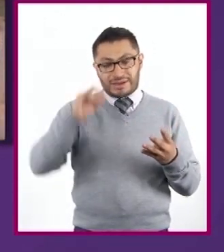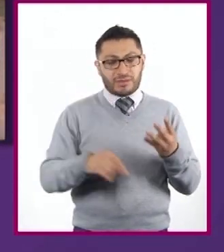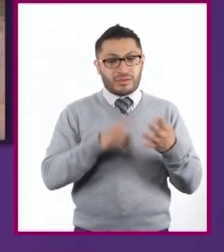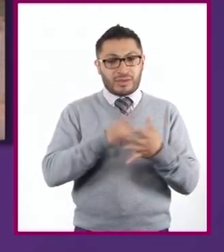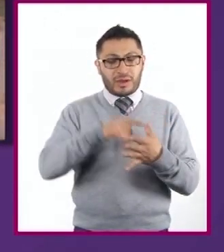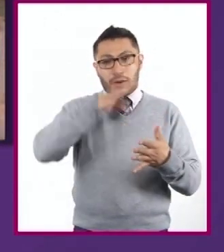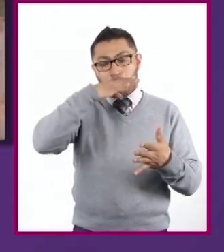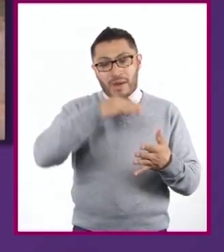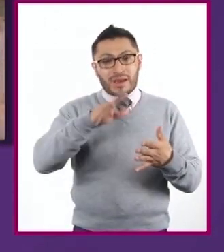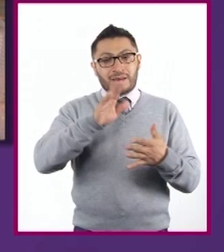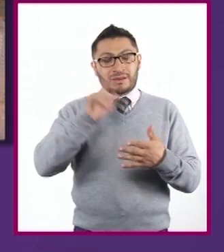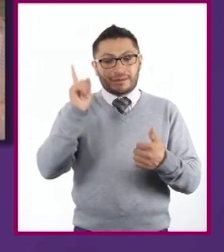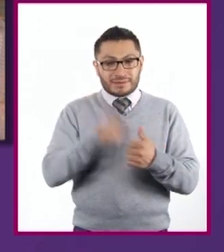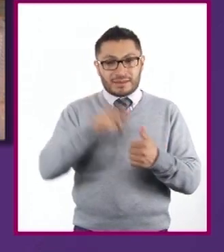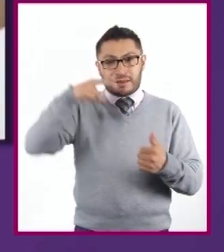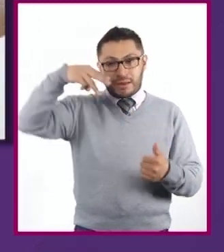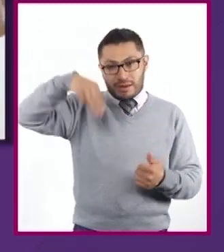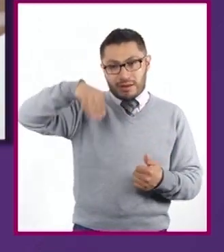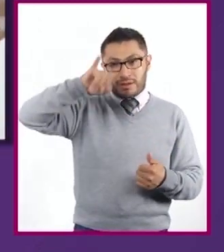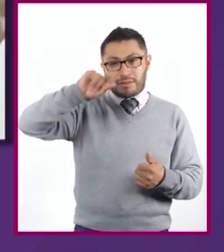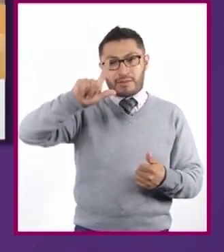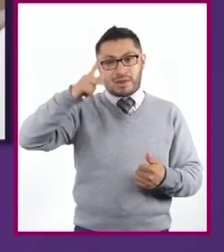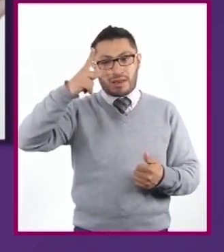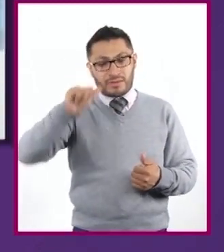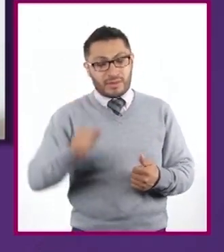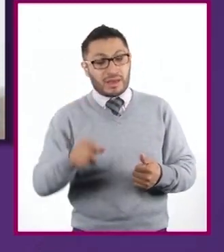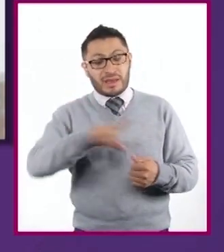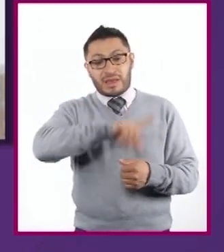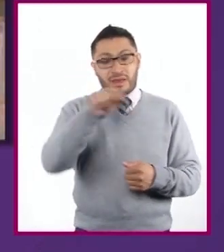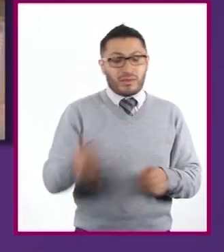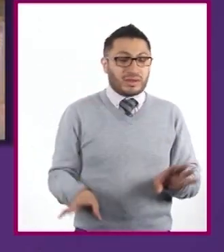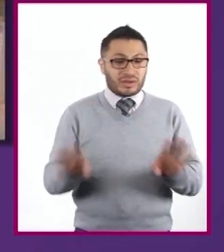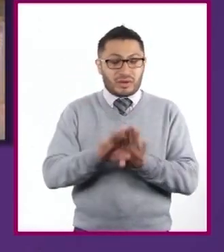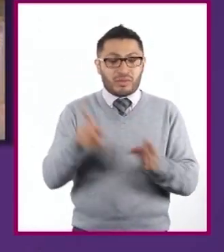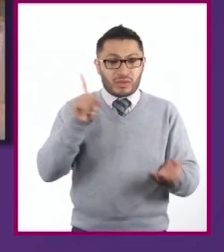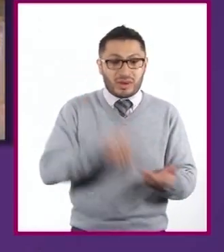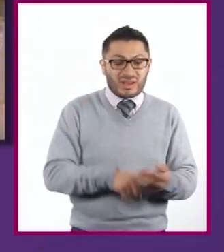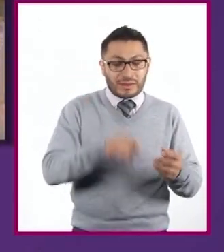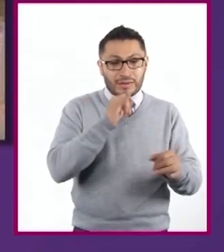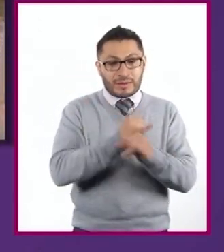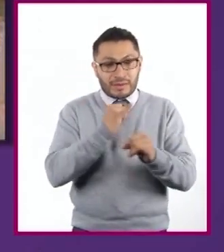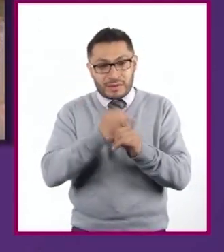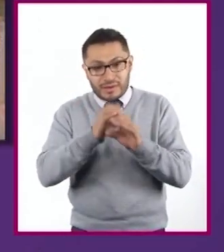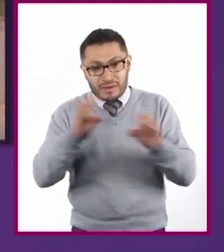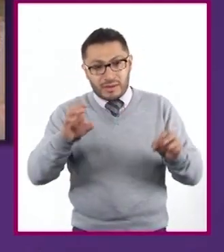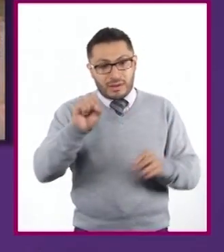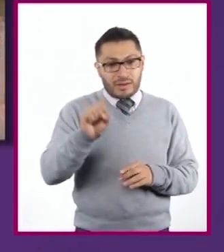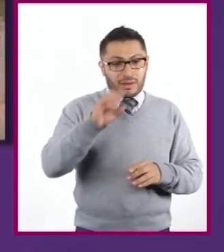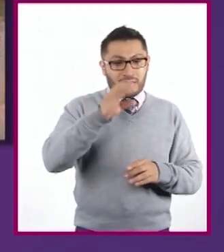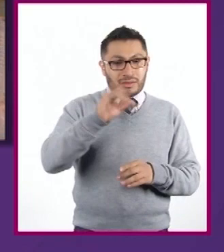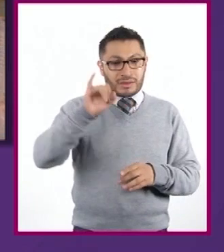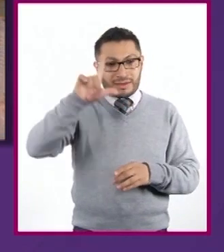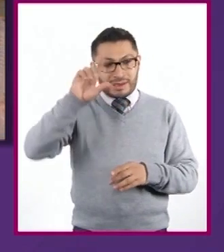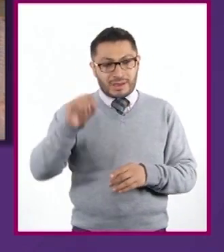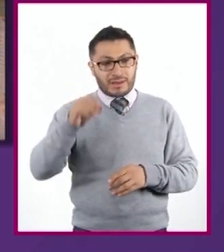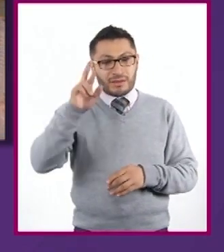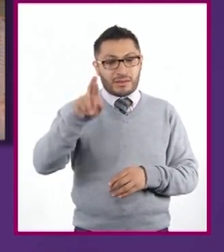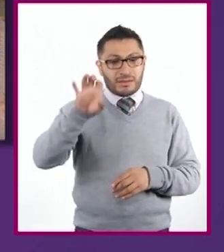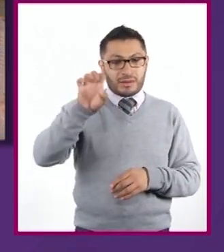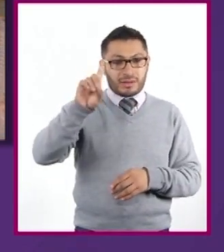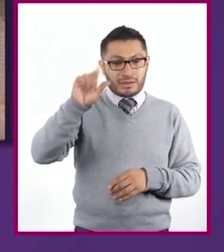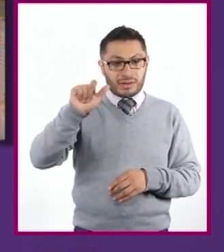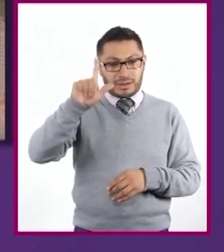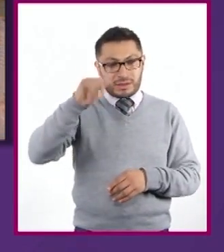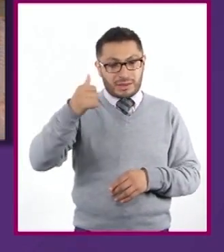distintos buscadores académicos, por ejemplo, cielo, Ridalic, ERIC y ciencia,